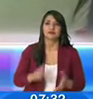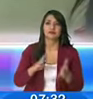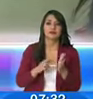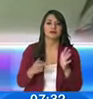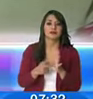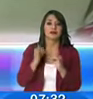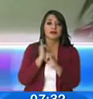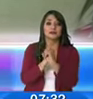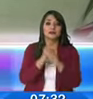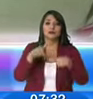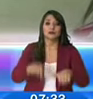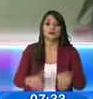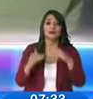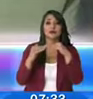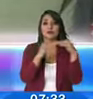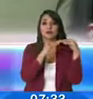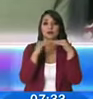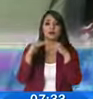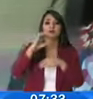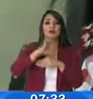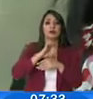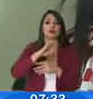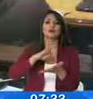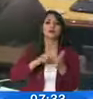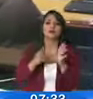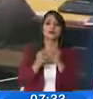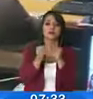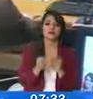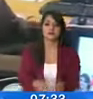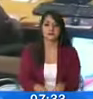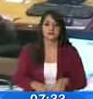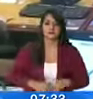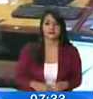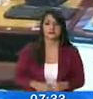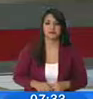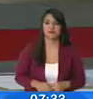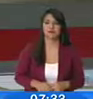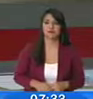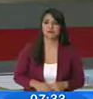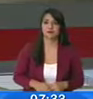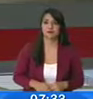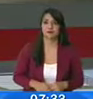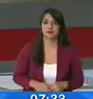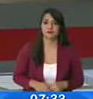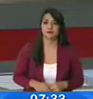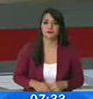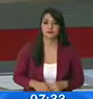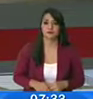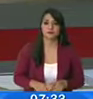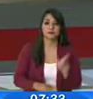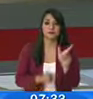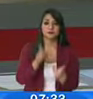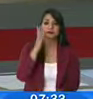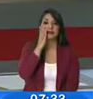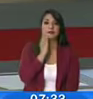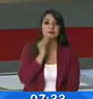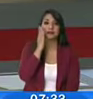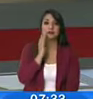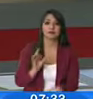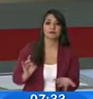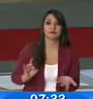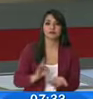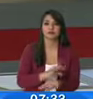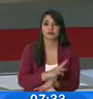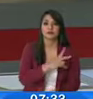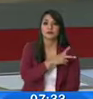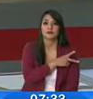de la institucionalidad y la democracia, obviamente, en el Ecuador. Informo Javier Gallo. Según expertos, el cese de funciones de